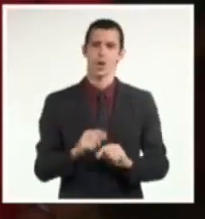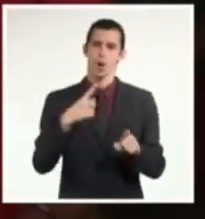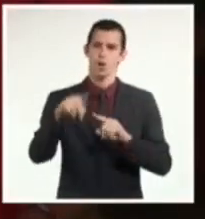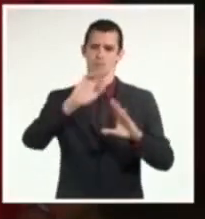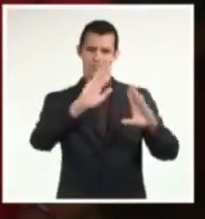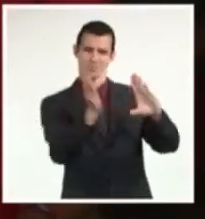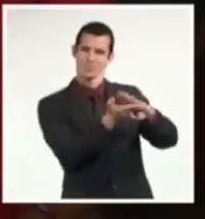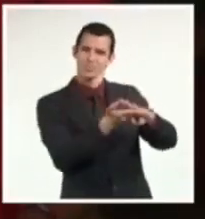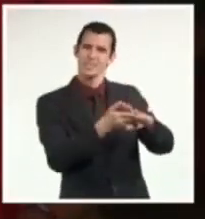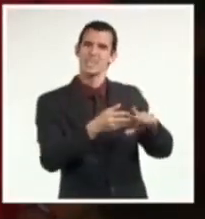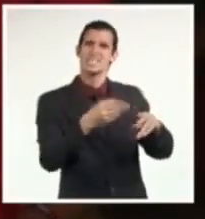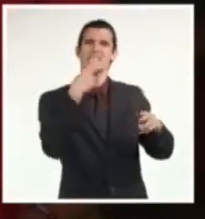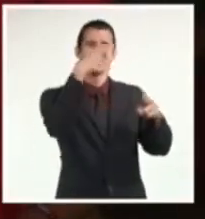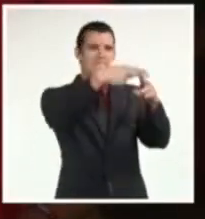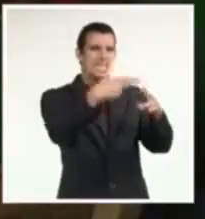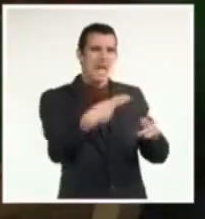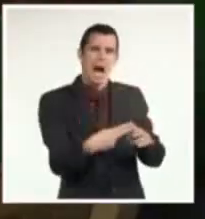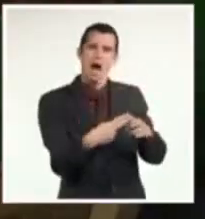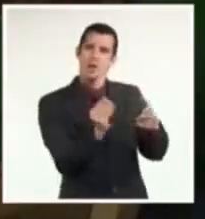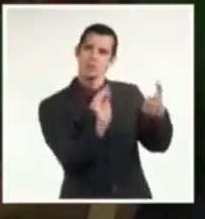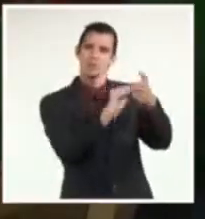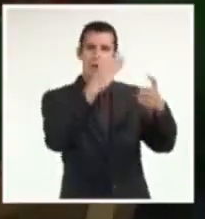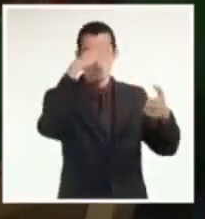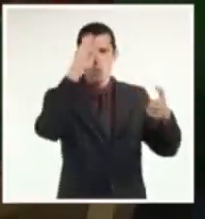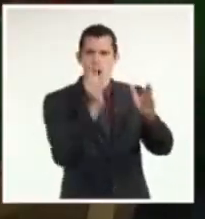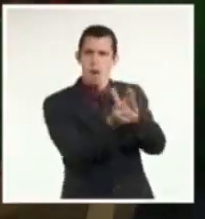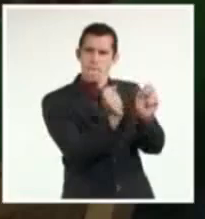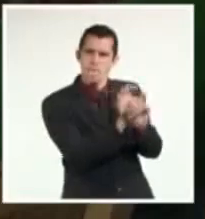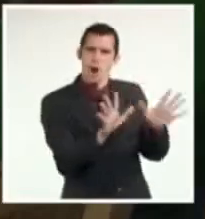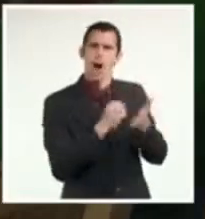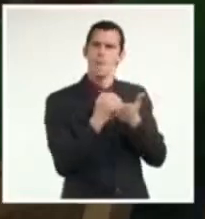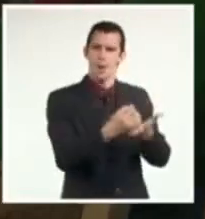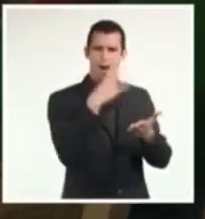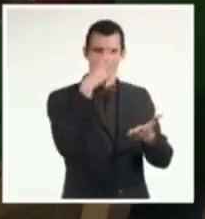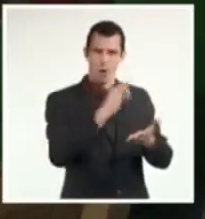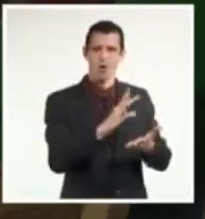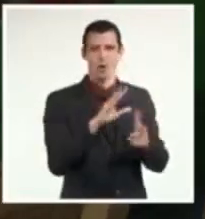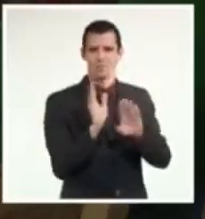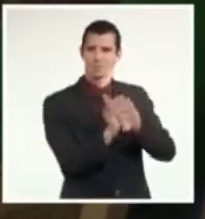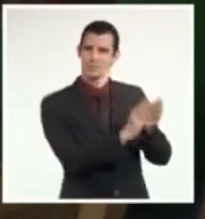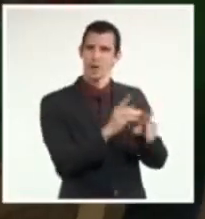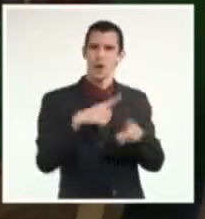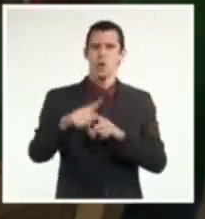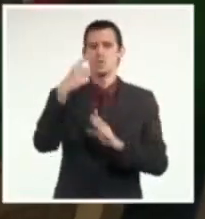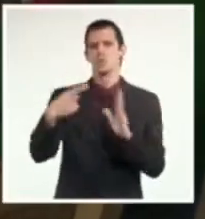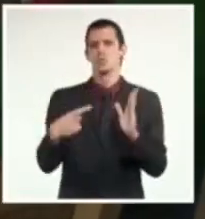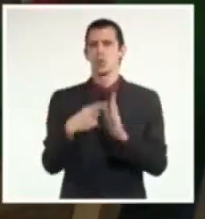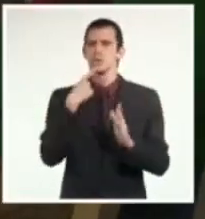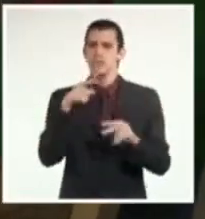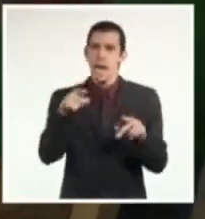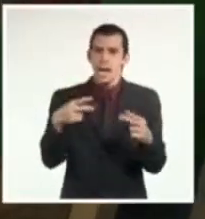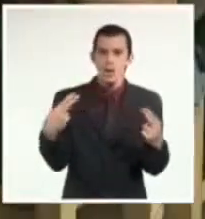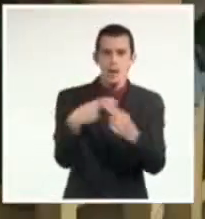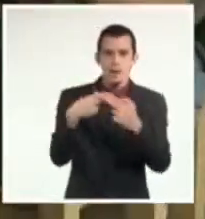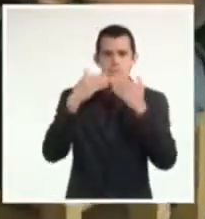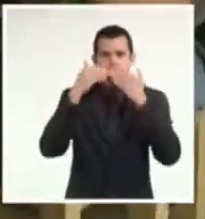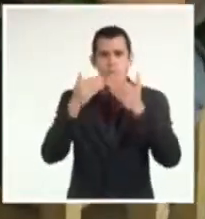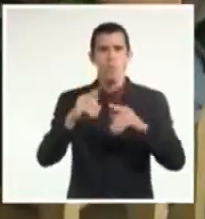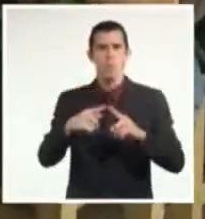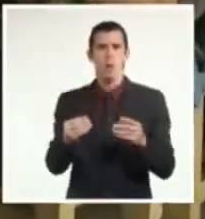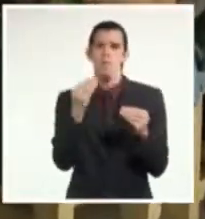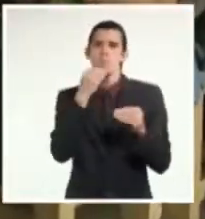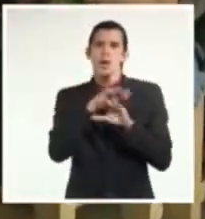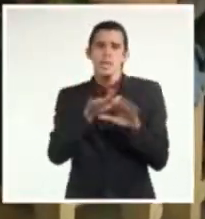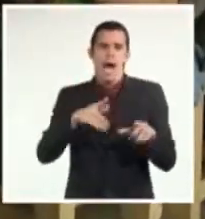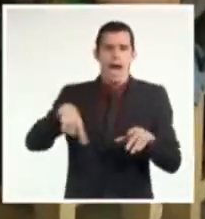del terrorismo. En tanto, se reconoció a la revolución como un referente para las luchas progresistas y los movimientos sociales en los Estados